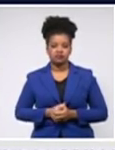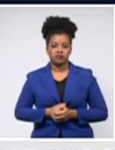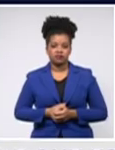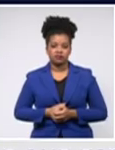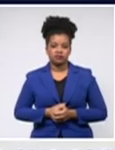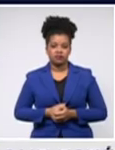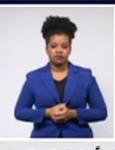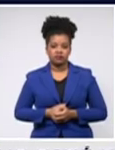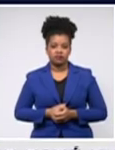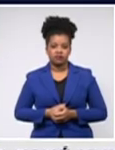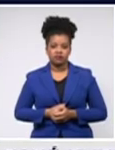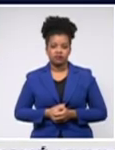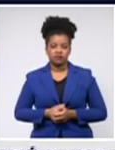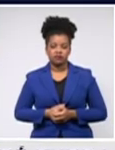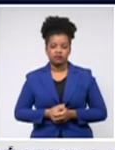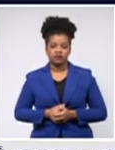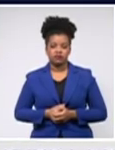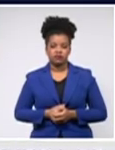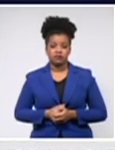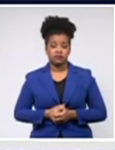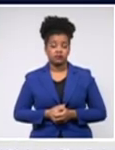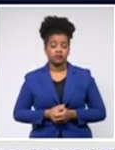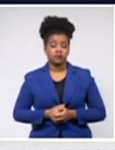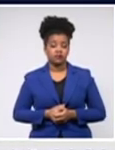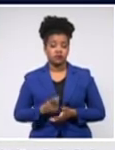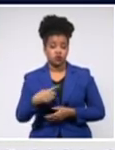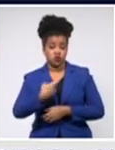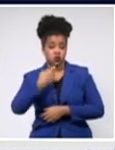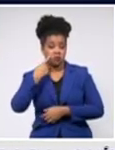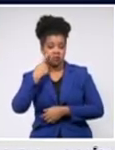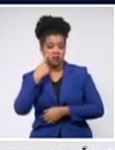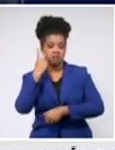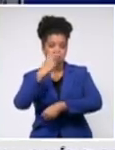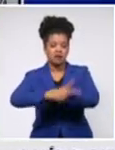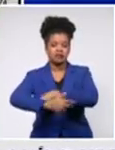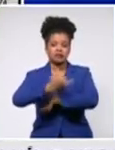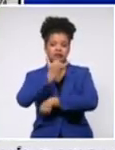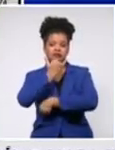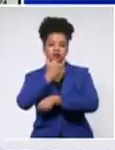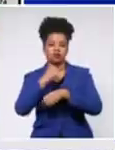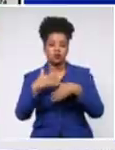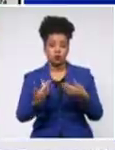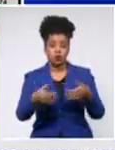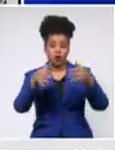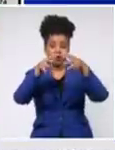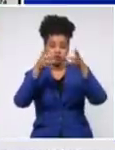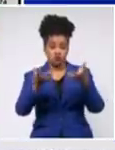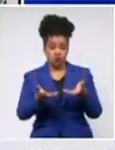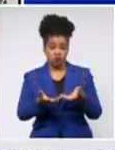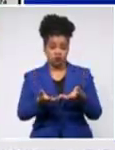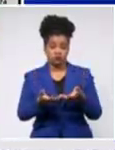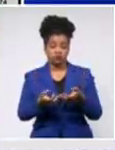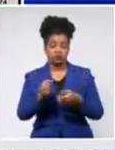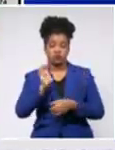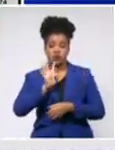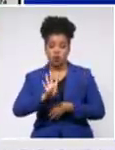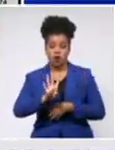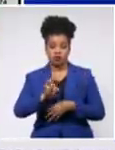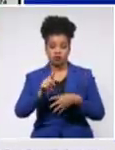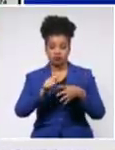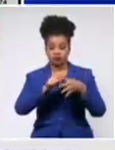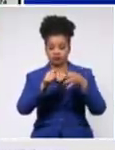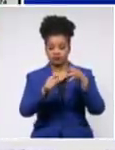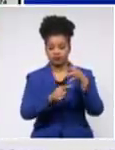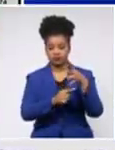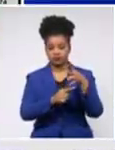Cuando vemos los países con mayor afectación, pues en el caso del mundo, pues los 4 primeros